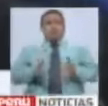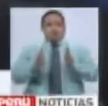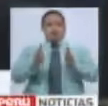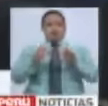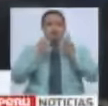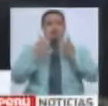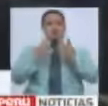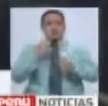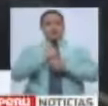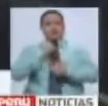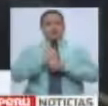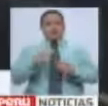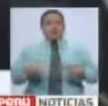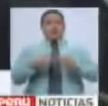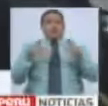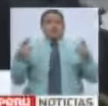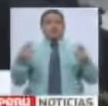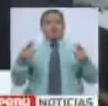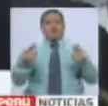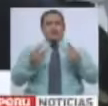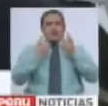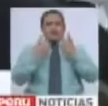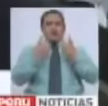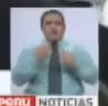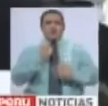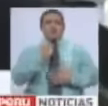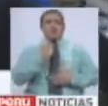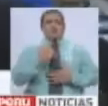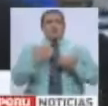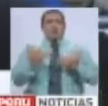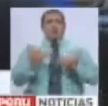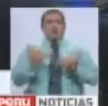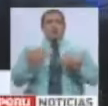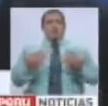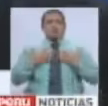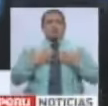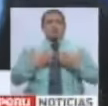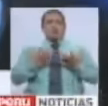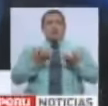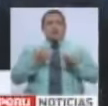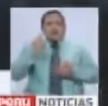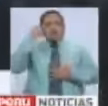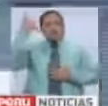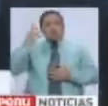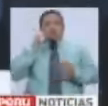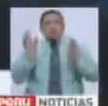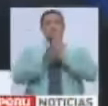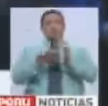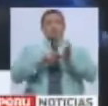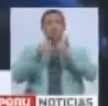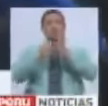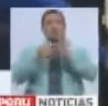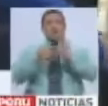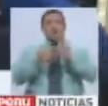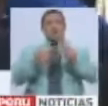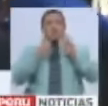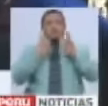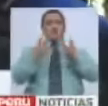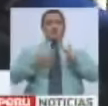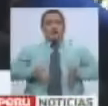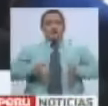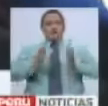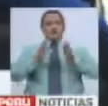ruta bastante grande, que es nuestro sueño, que es todo lo que es la